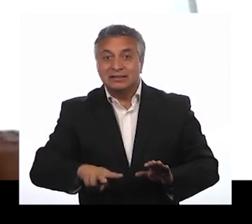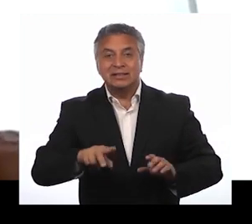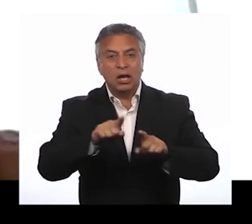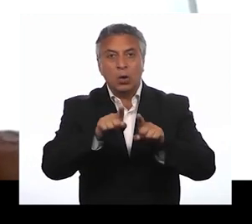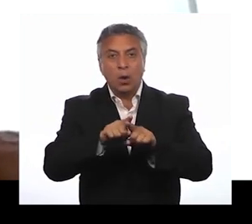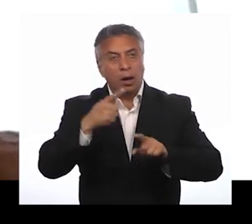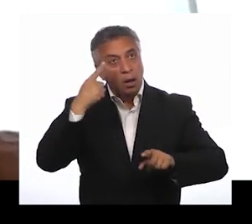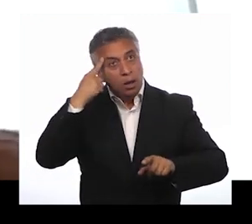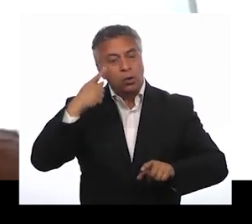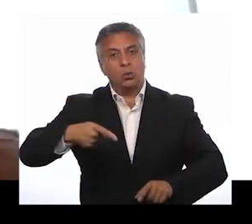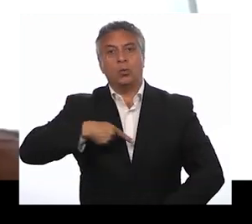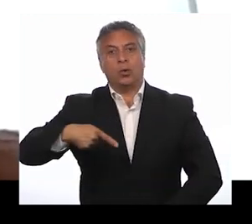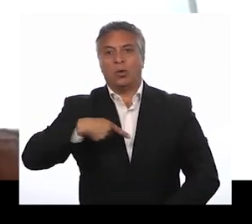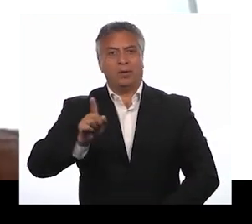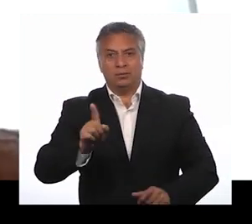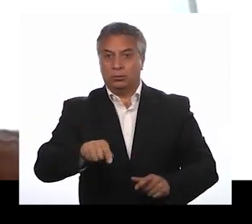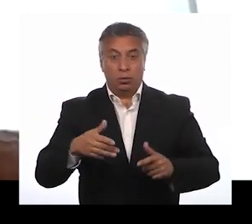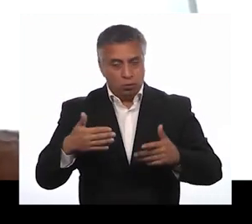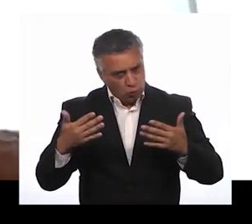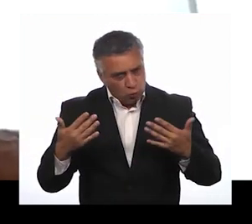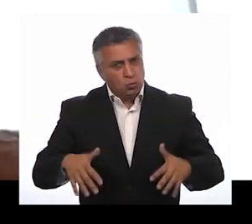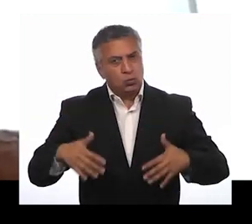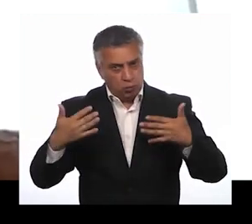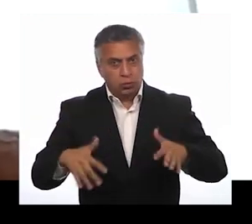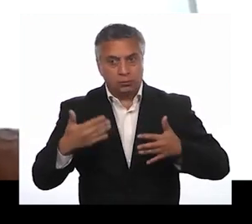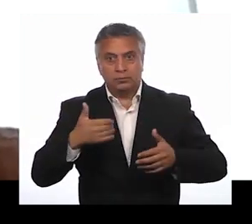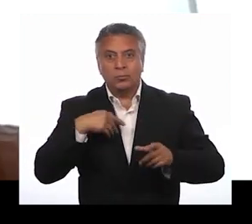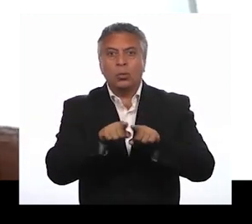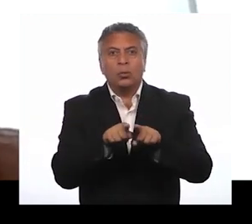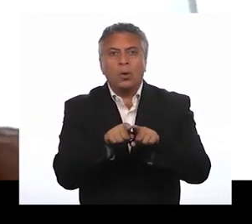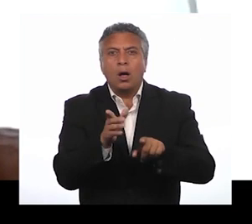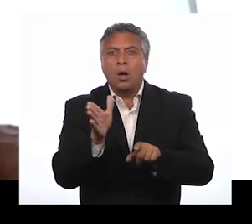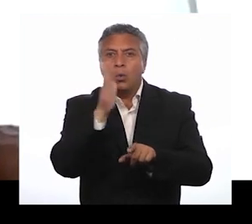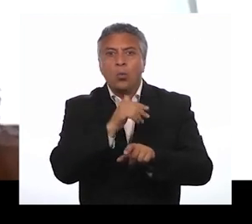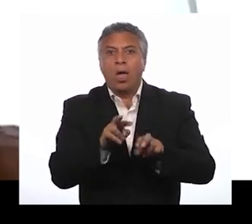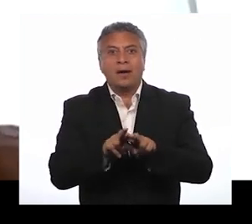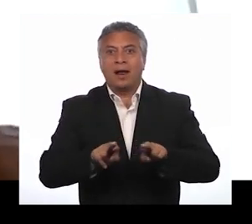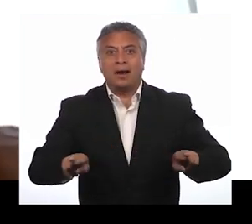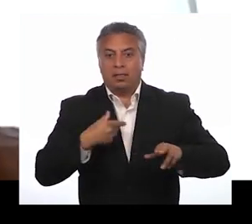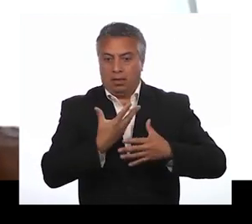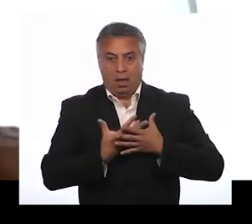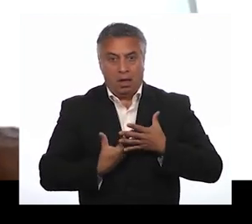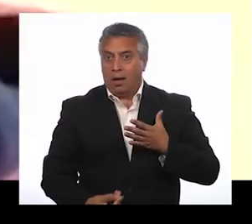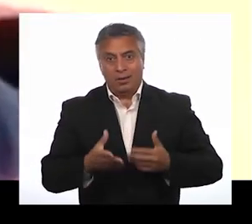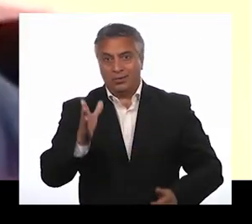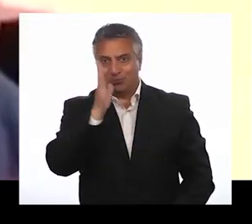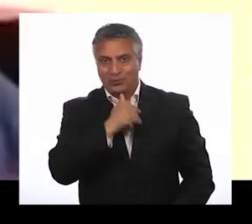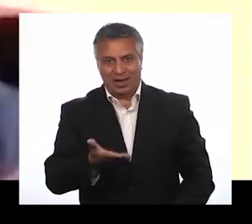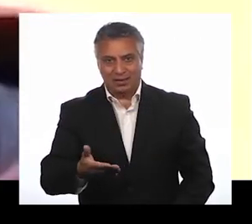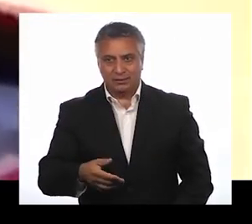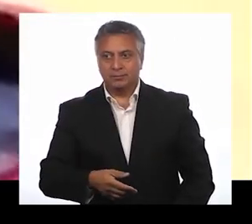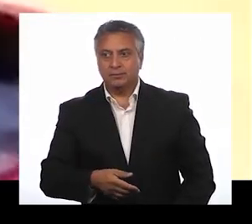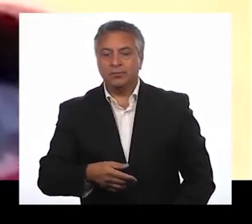sin cargar un peso tan fuerte como este. Una intranquilidad que no se calma en realidad.